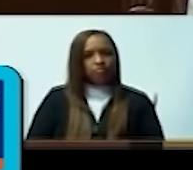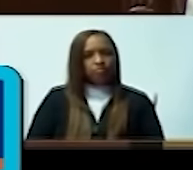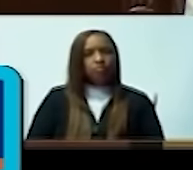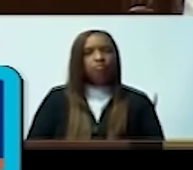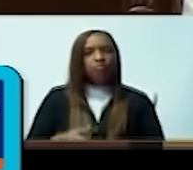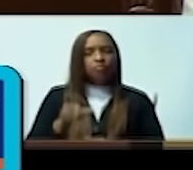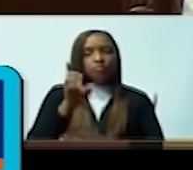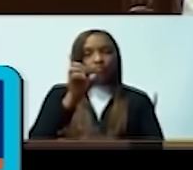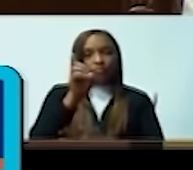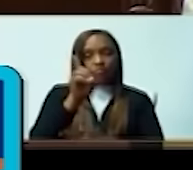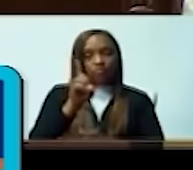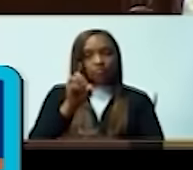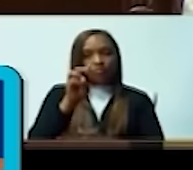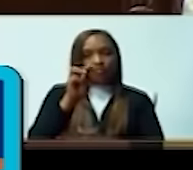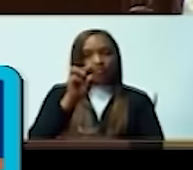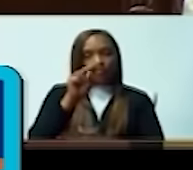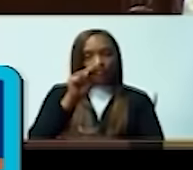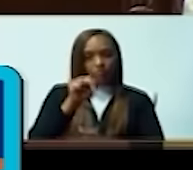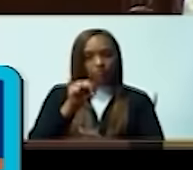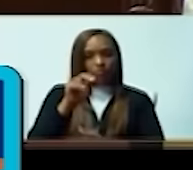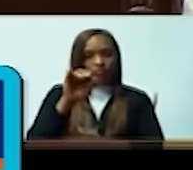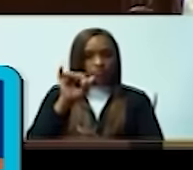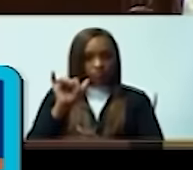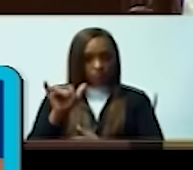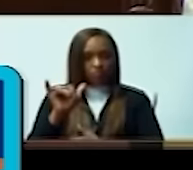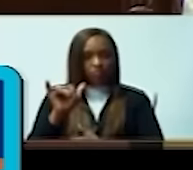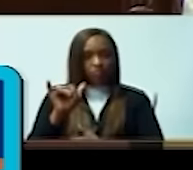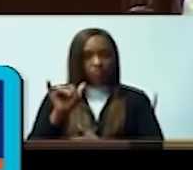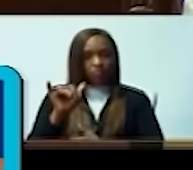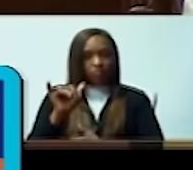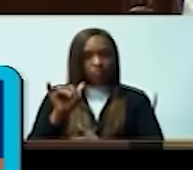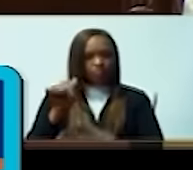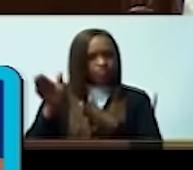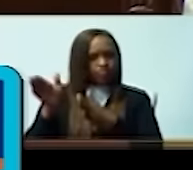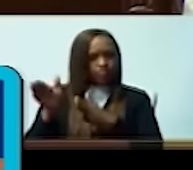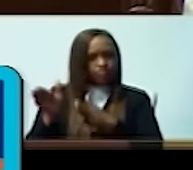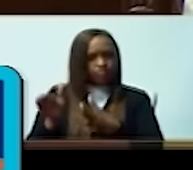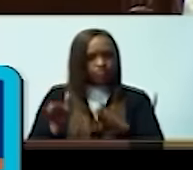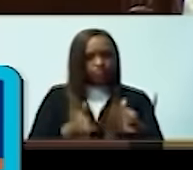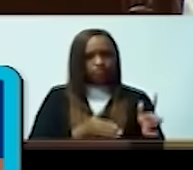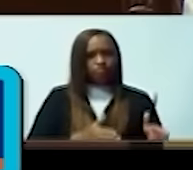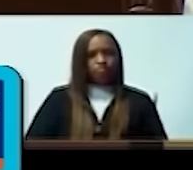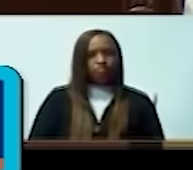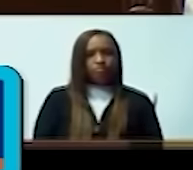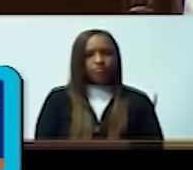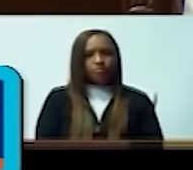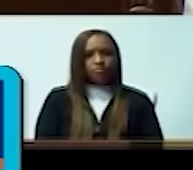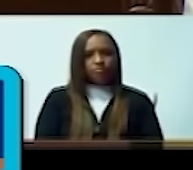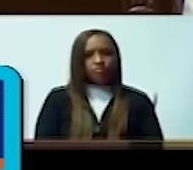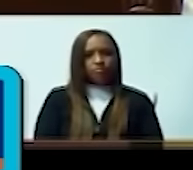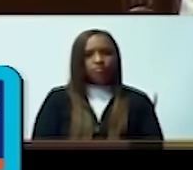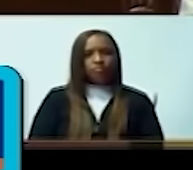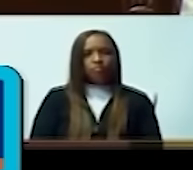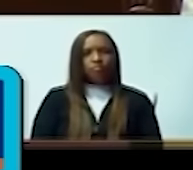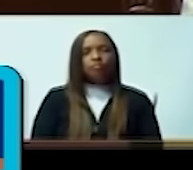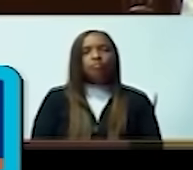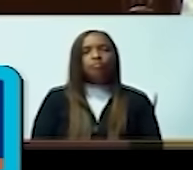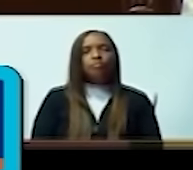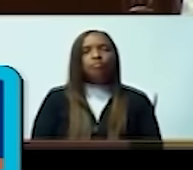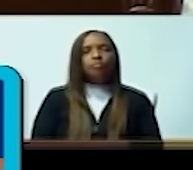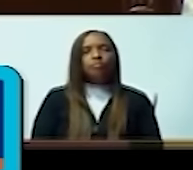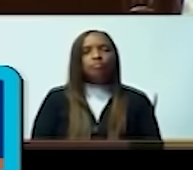DNI. Y entonces, este proyecto o